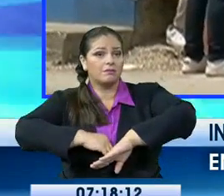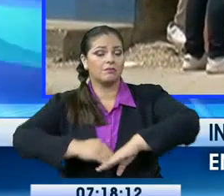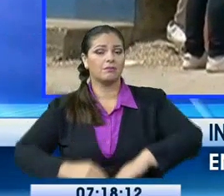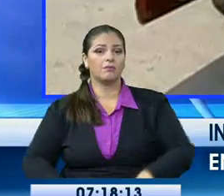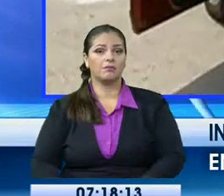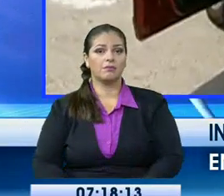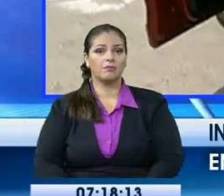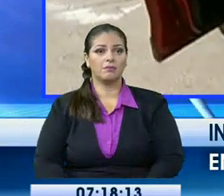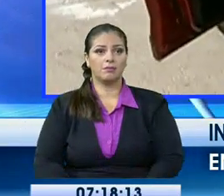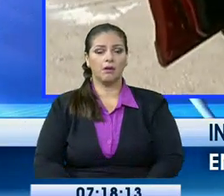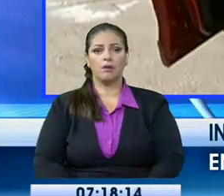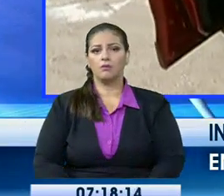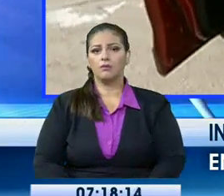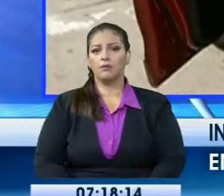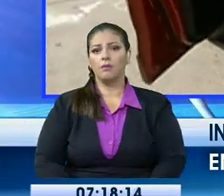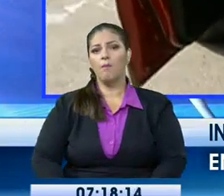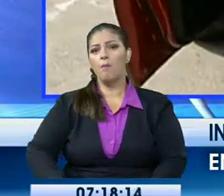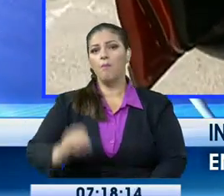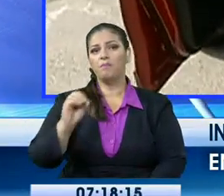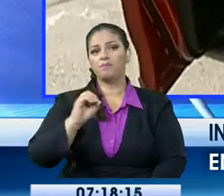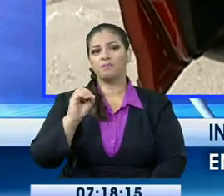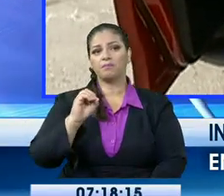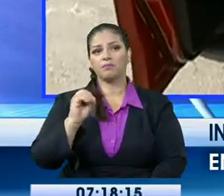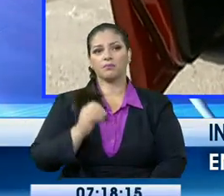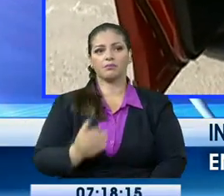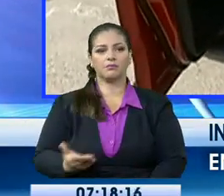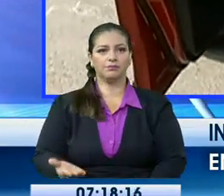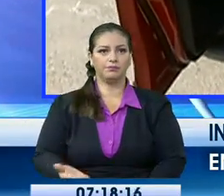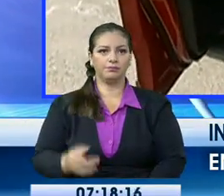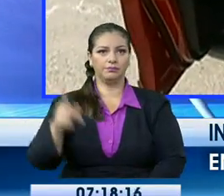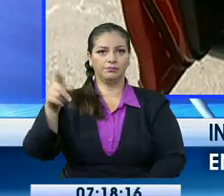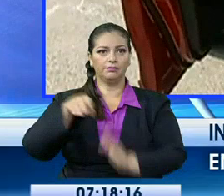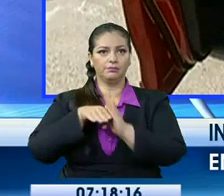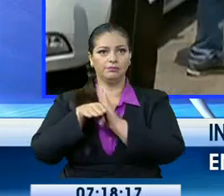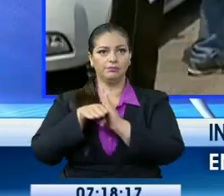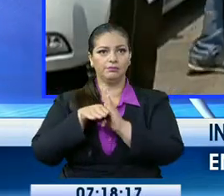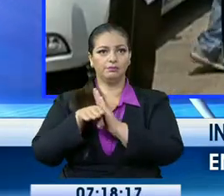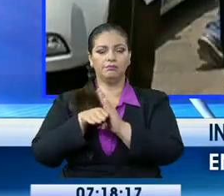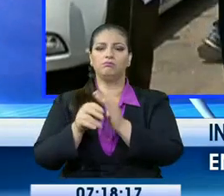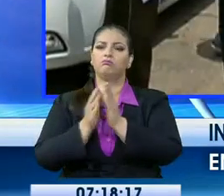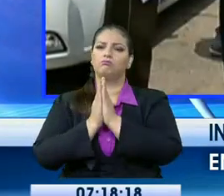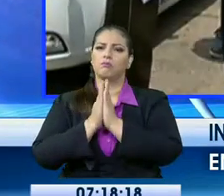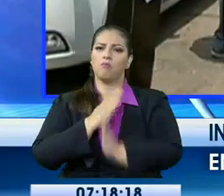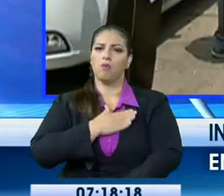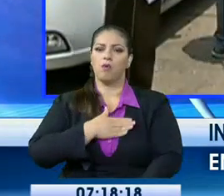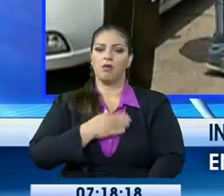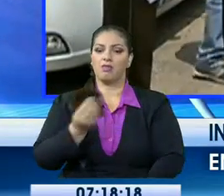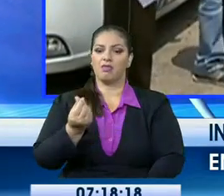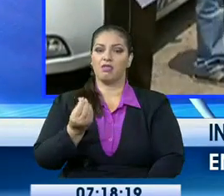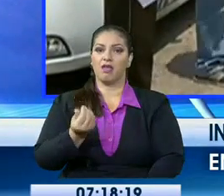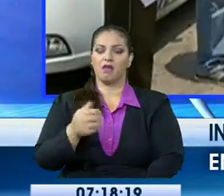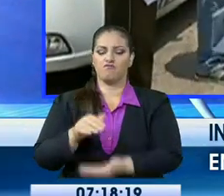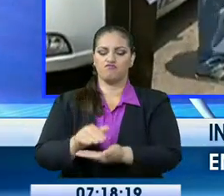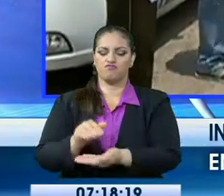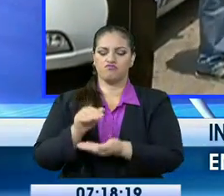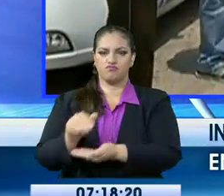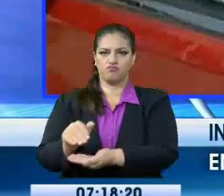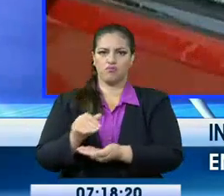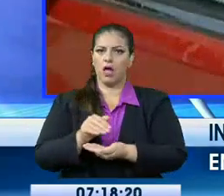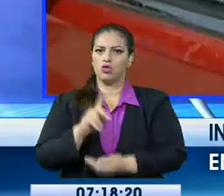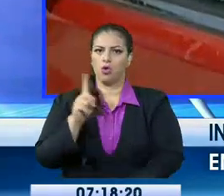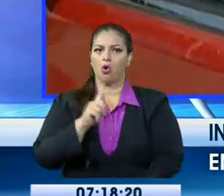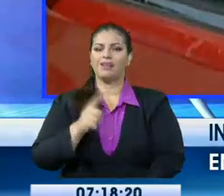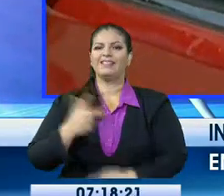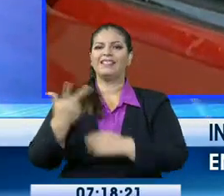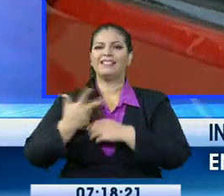dices, Luis. Un cheque de gerencia es billete cash, pues. Claro. ¿Ah? Un cheque de gerencia es billete cash. Es decir, es un billete seguro. Es seguro.